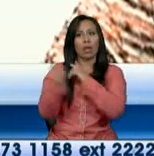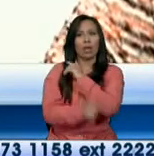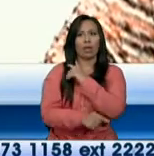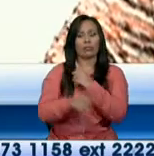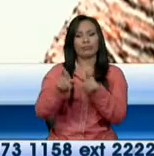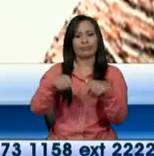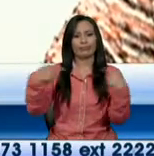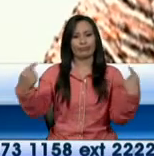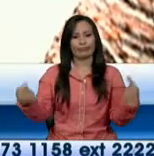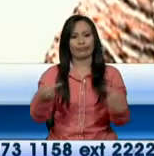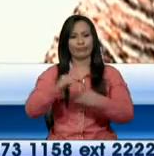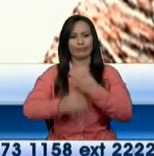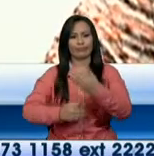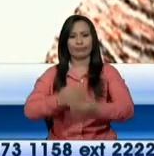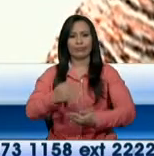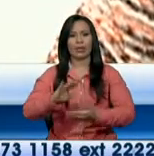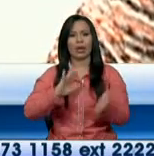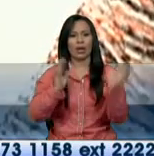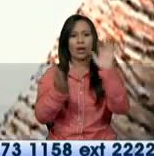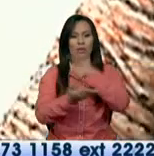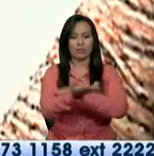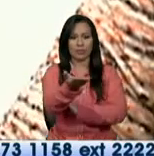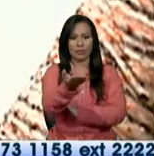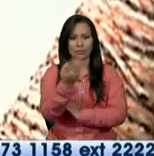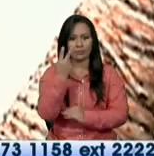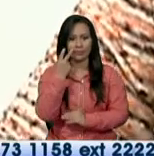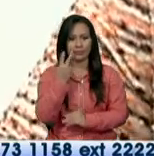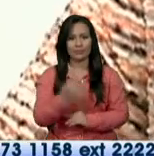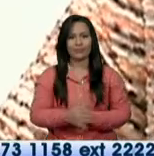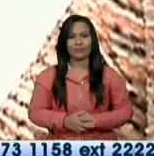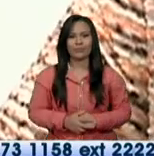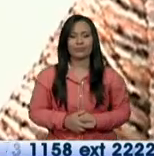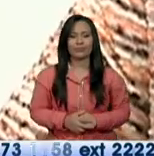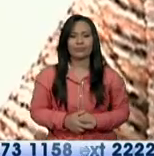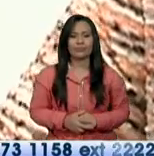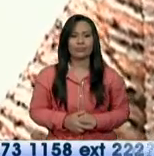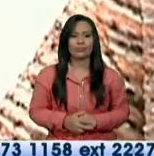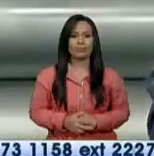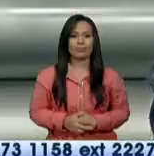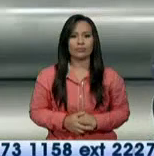los procesos de cambio. Informó Héctor Romero.